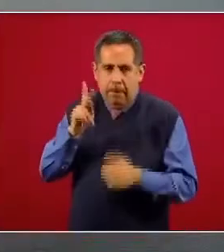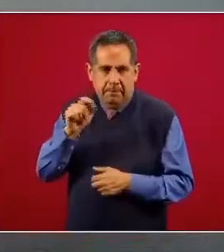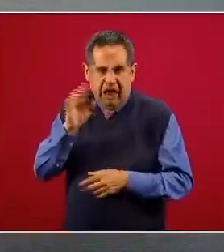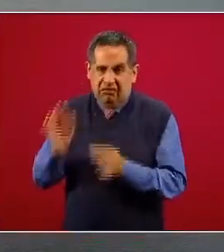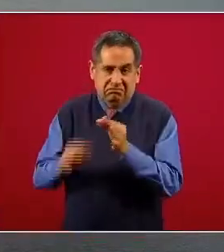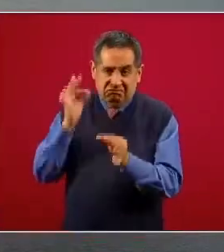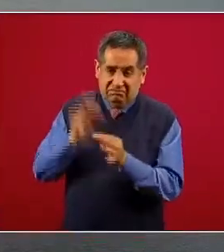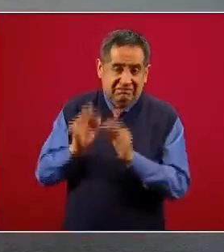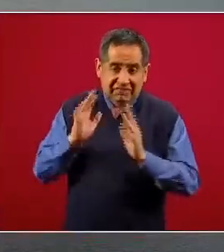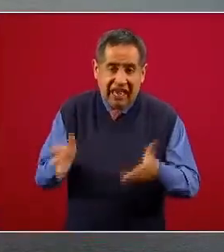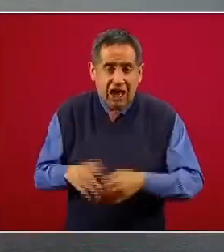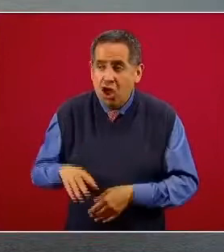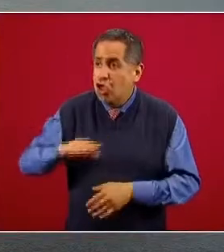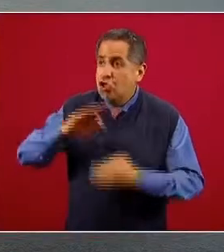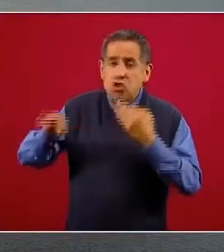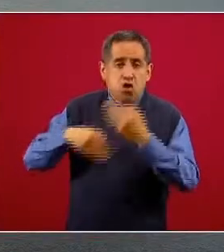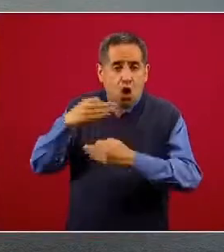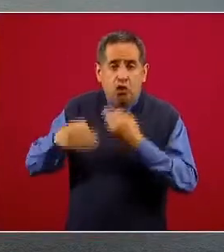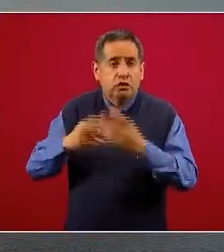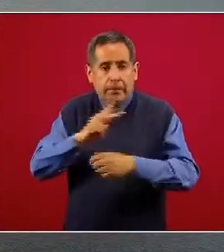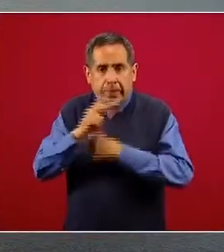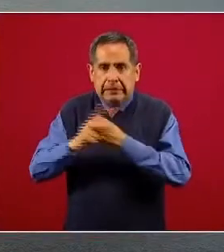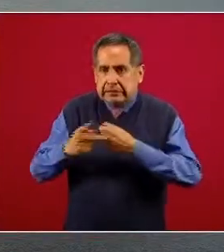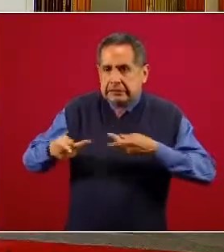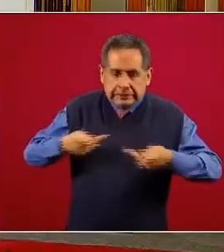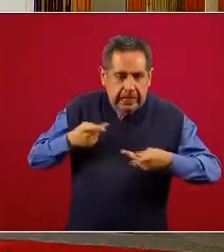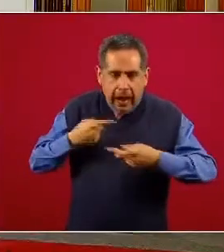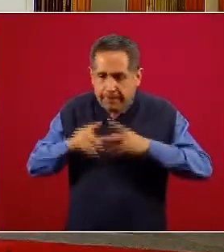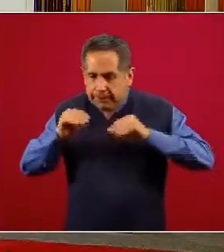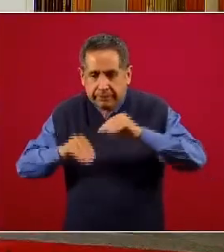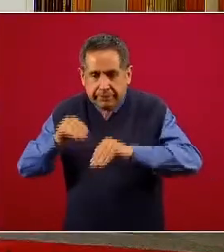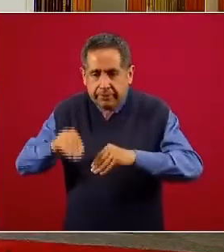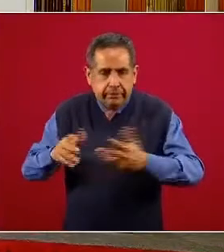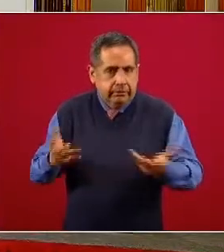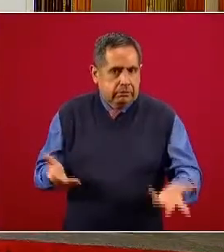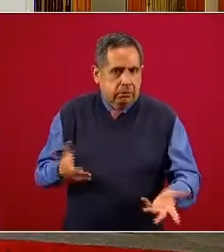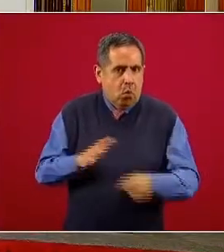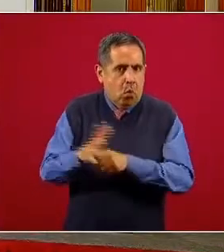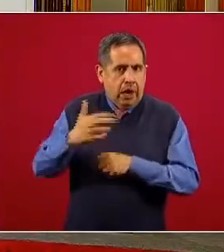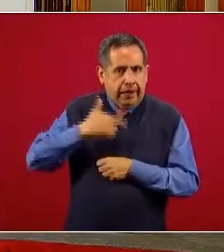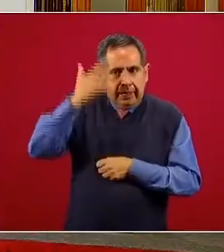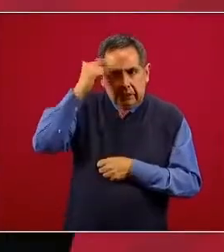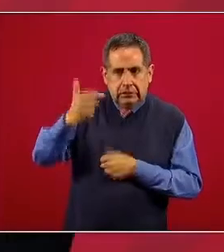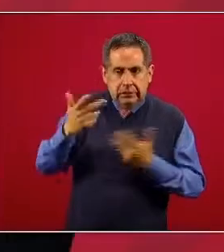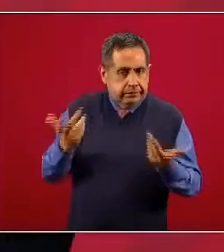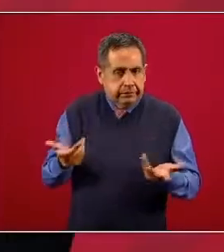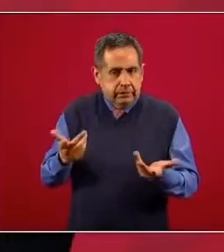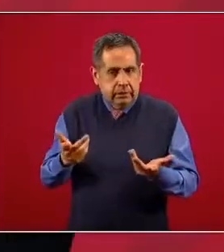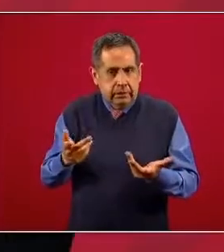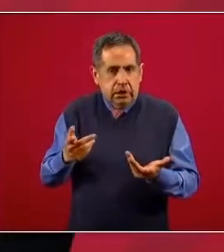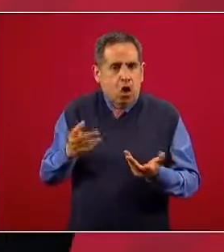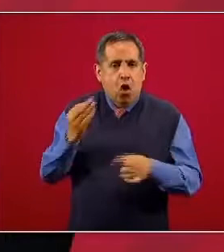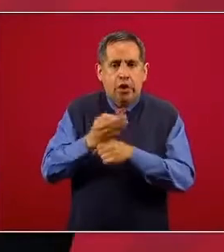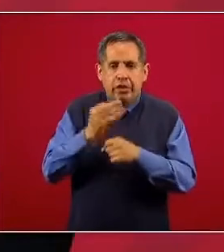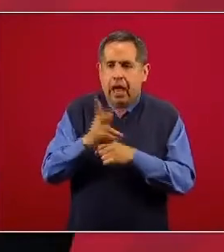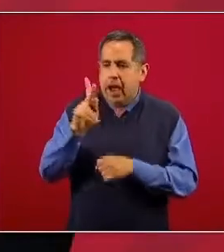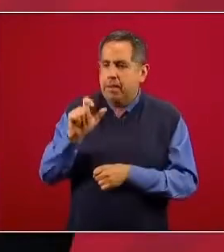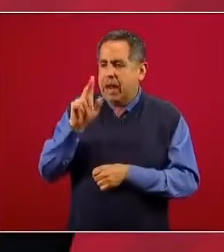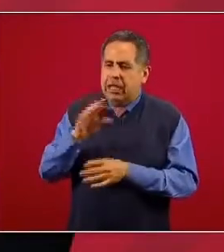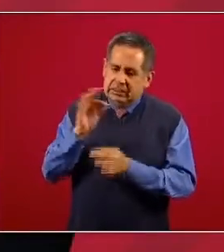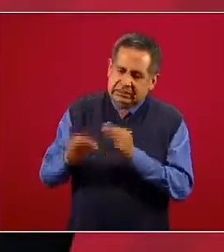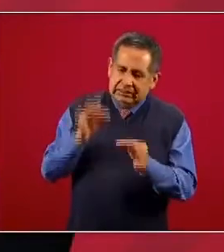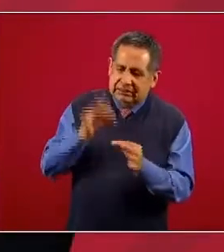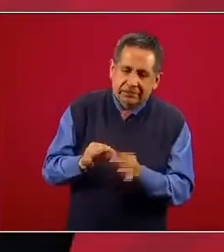terminado. Todos los países estamos trabajando sobre los planes. ¿Cuál es la razón fundamental de que no se puede cerrar el plan?